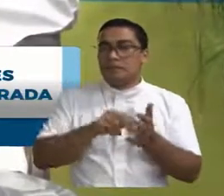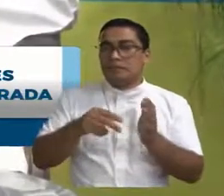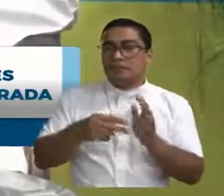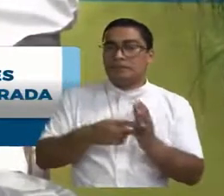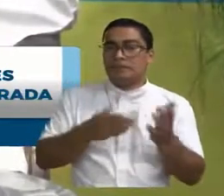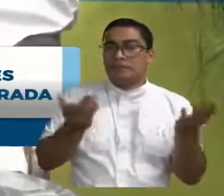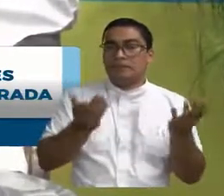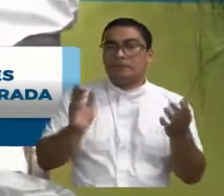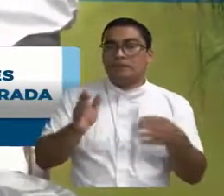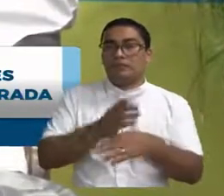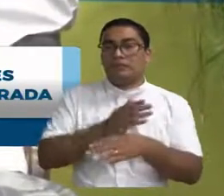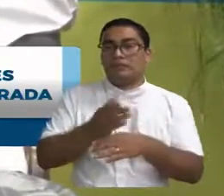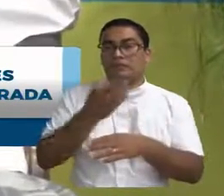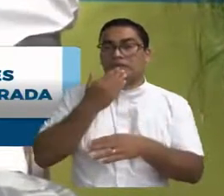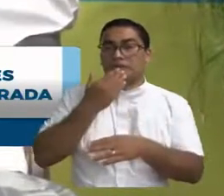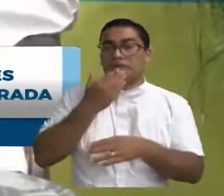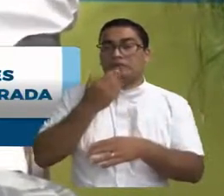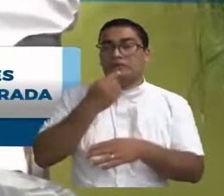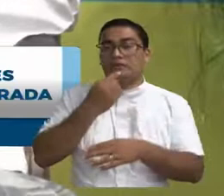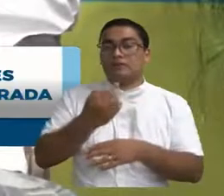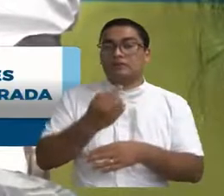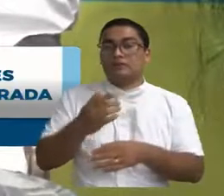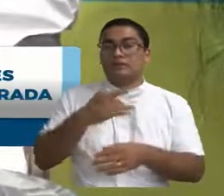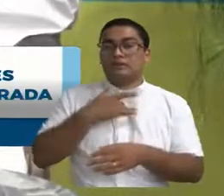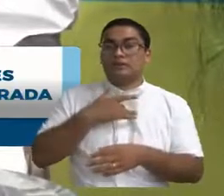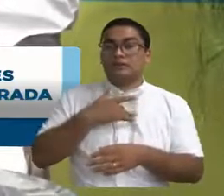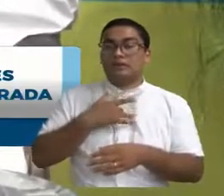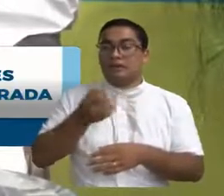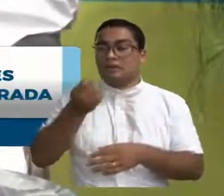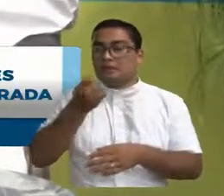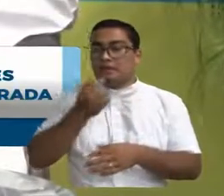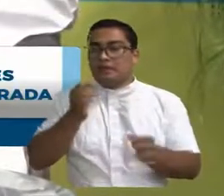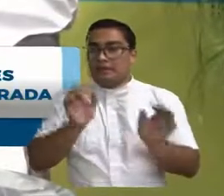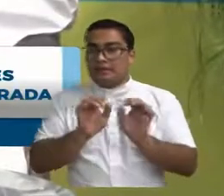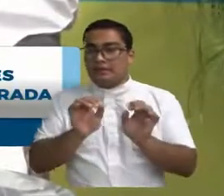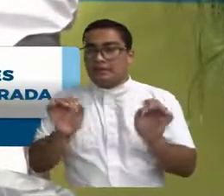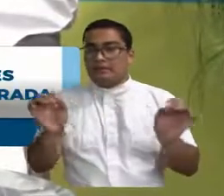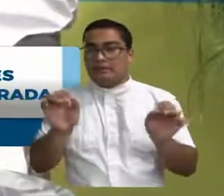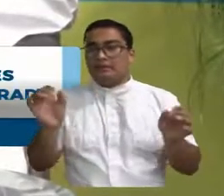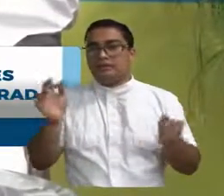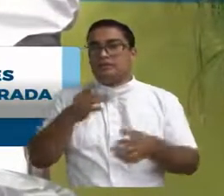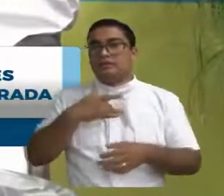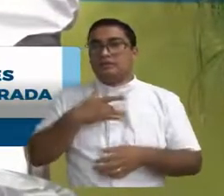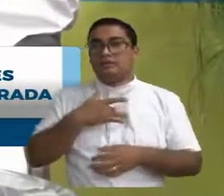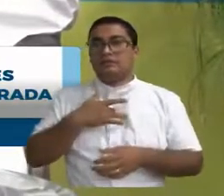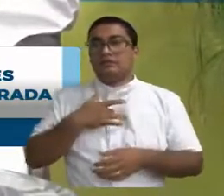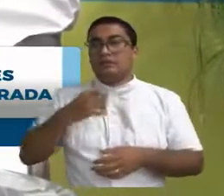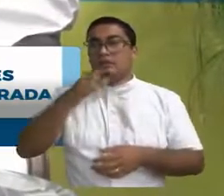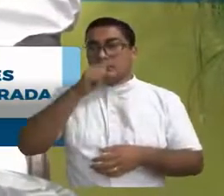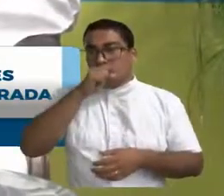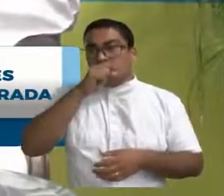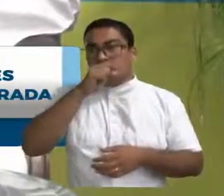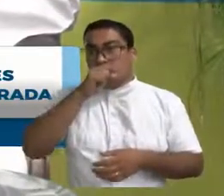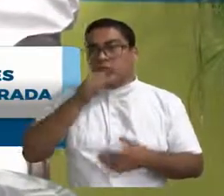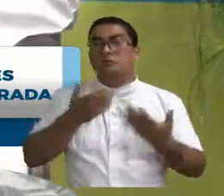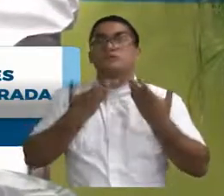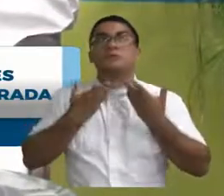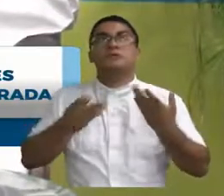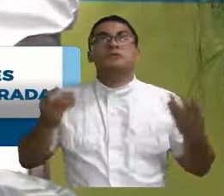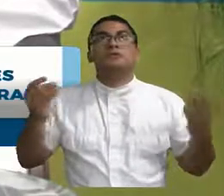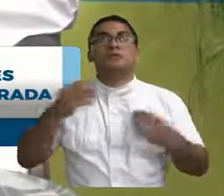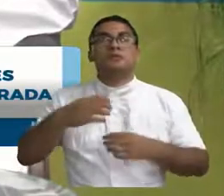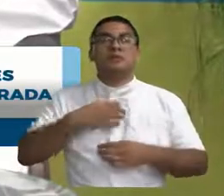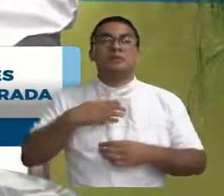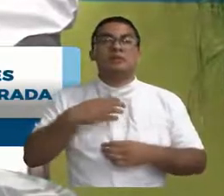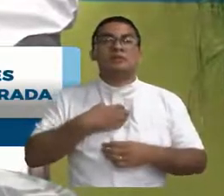es muy sabido de que ni siquiera necesitan antihistamínicos, ni siquiera necesitamos quitar la tos del niño porque el niño se va a